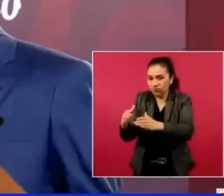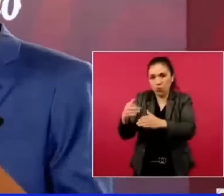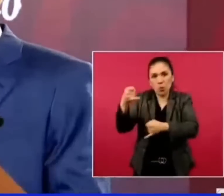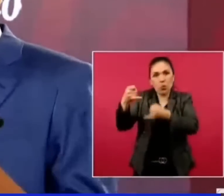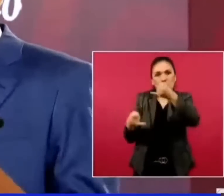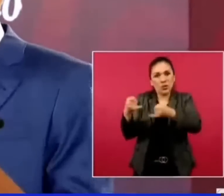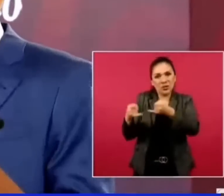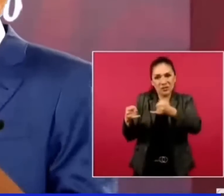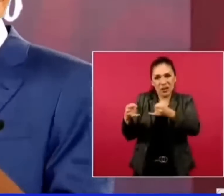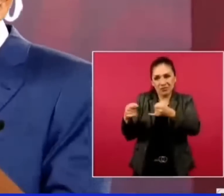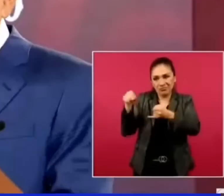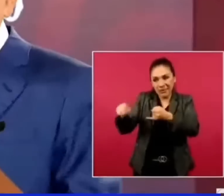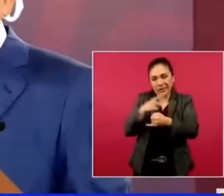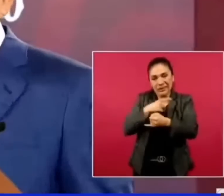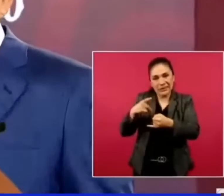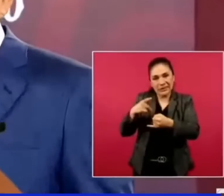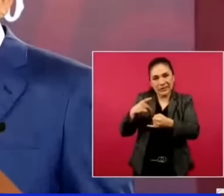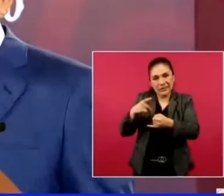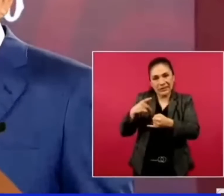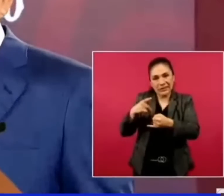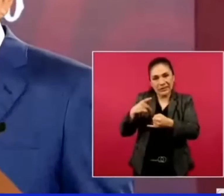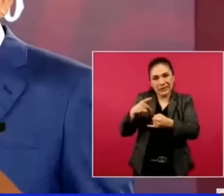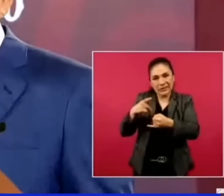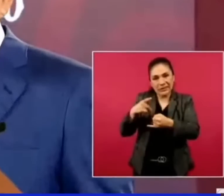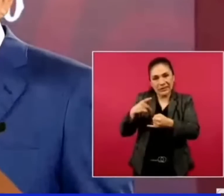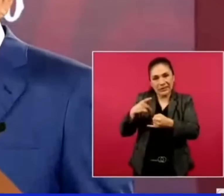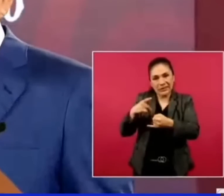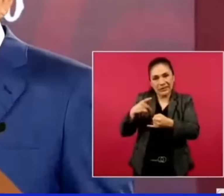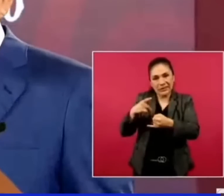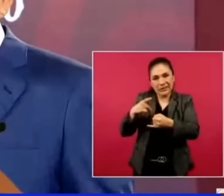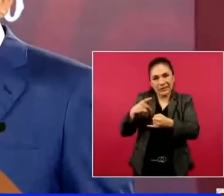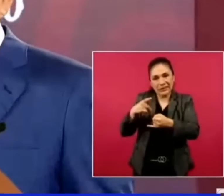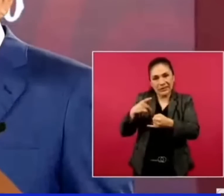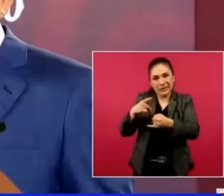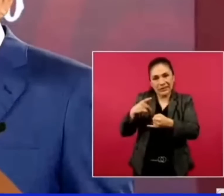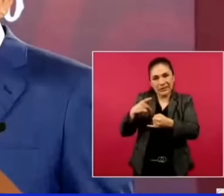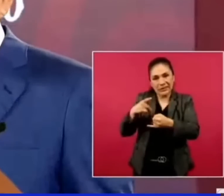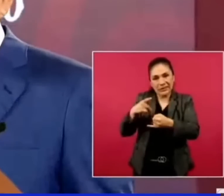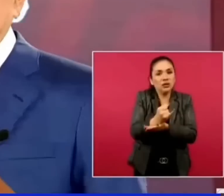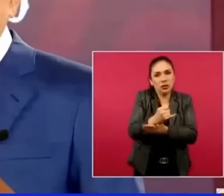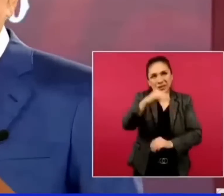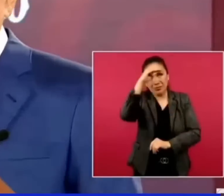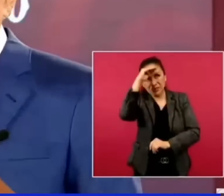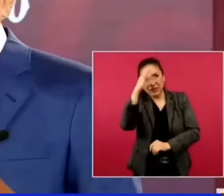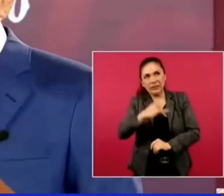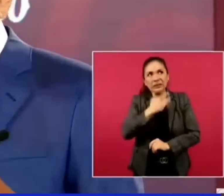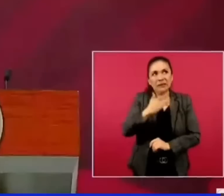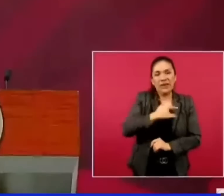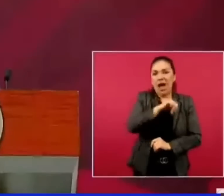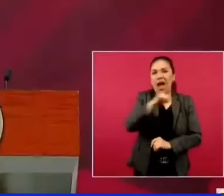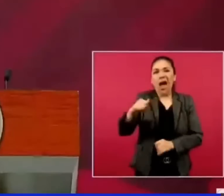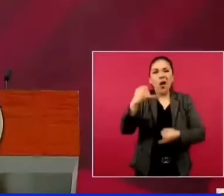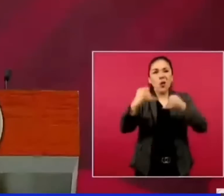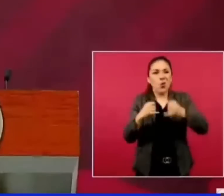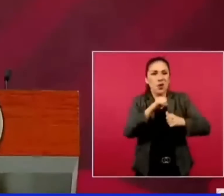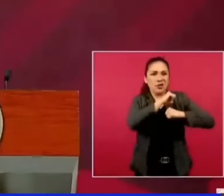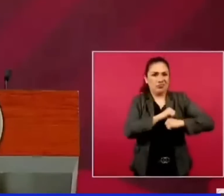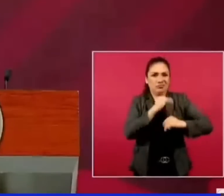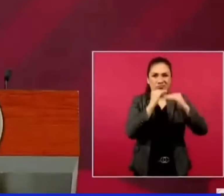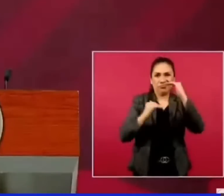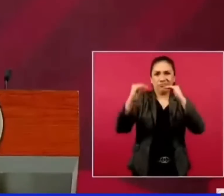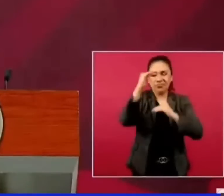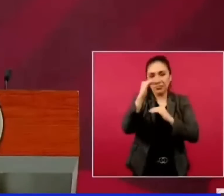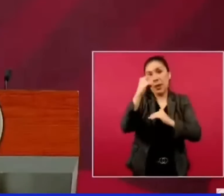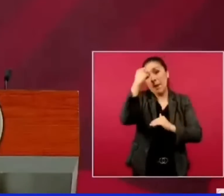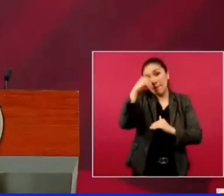pero por decisión de los ministros, y que